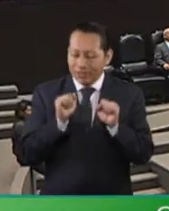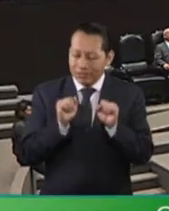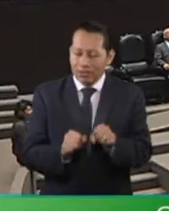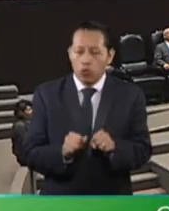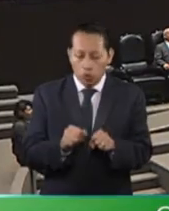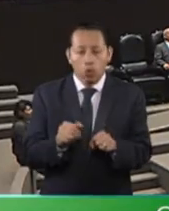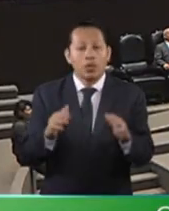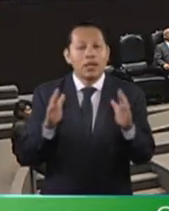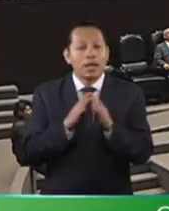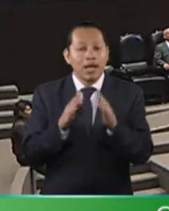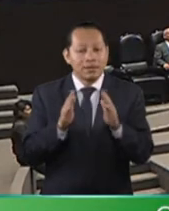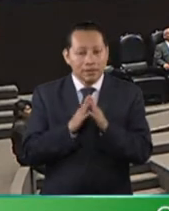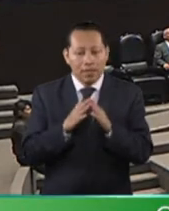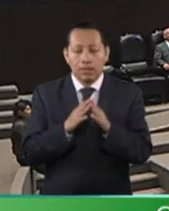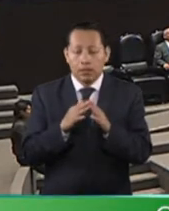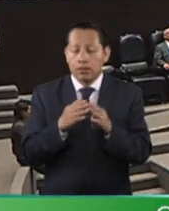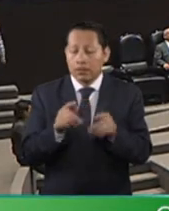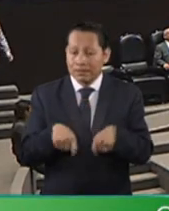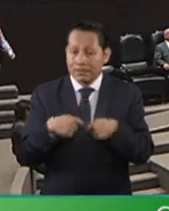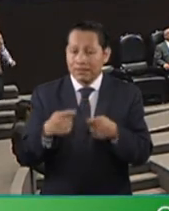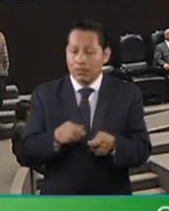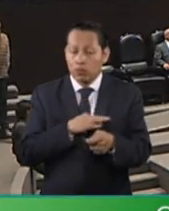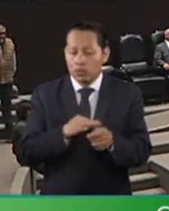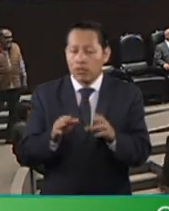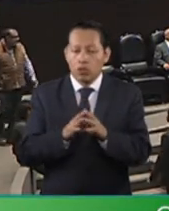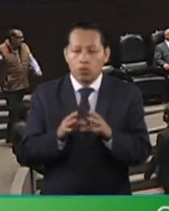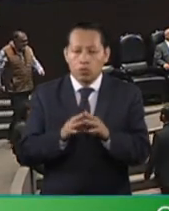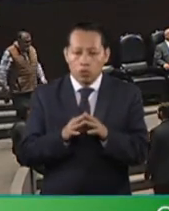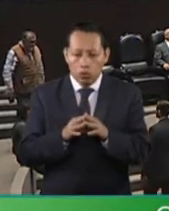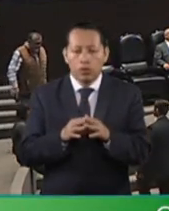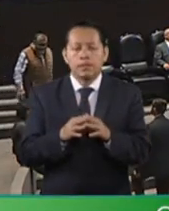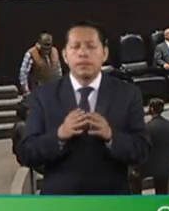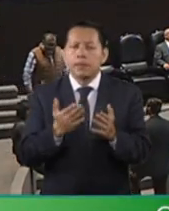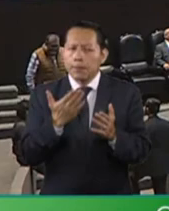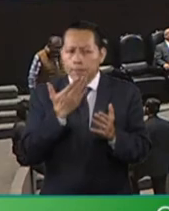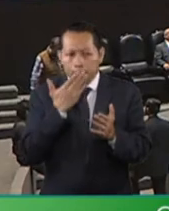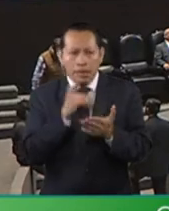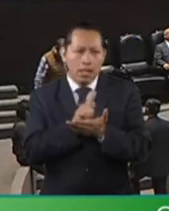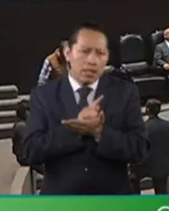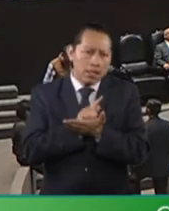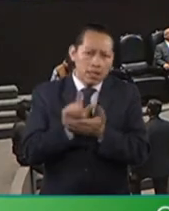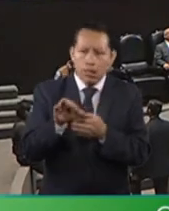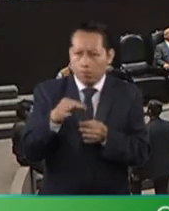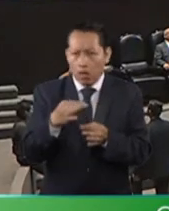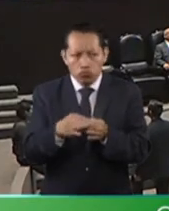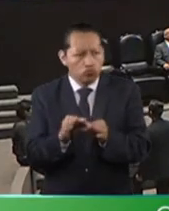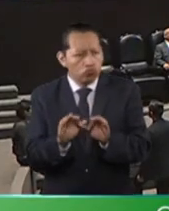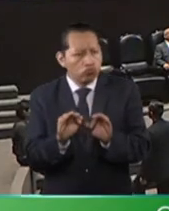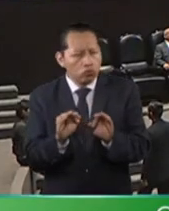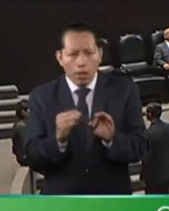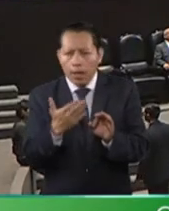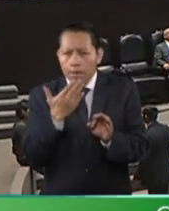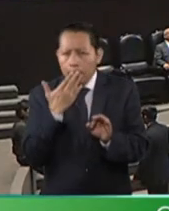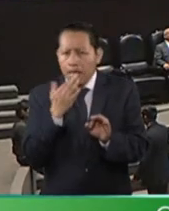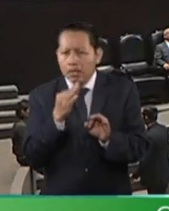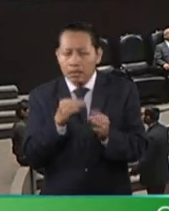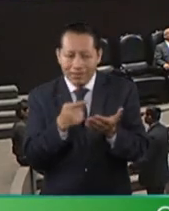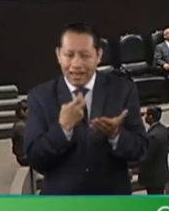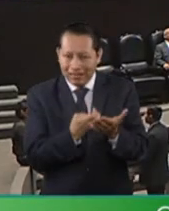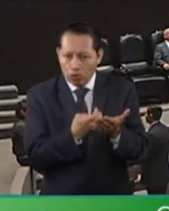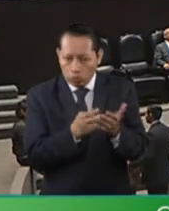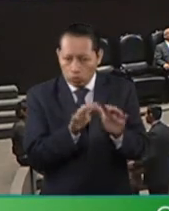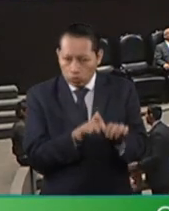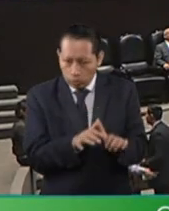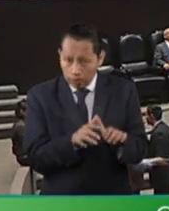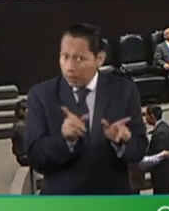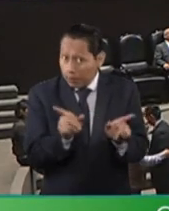de que la vivienda que se proporcione no sea solo cómoda e higiénica, como estipula el texto vigente, sino que